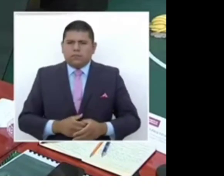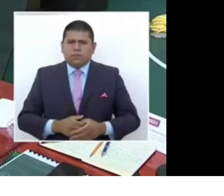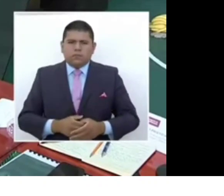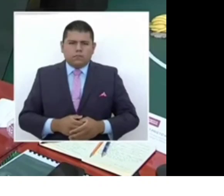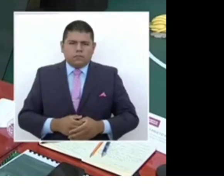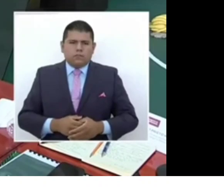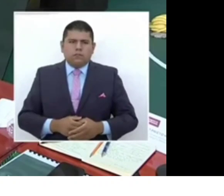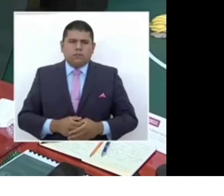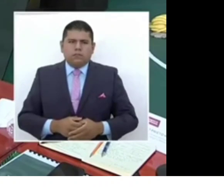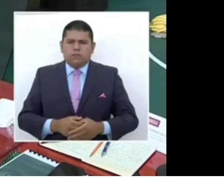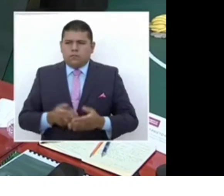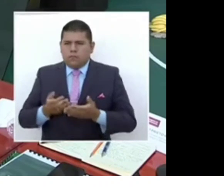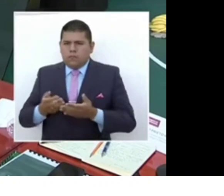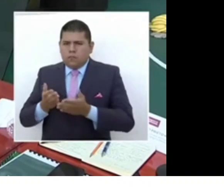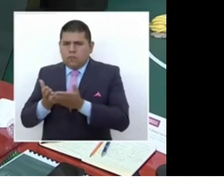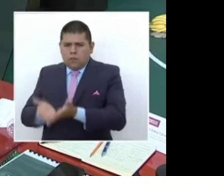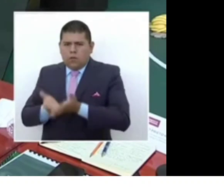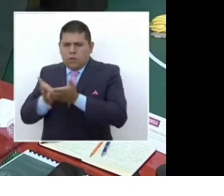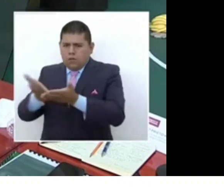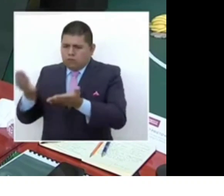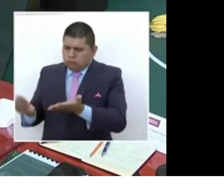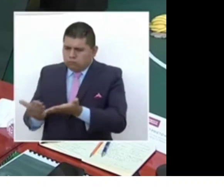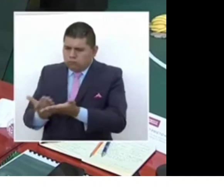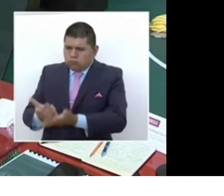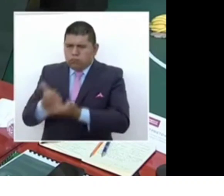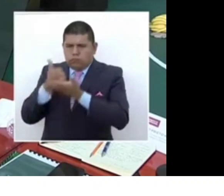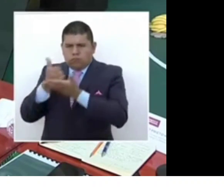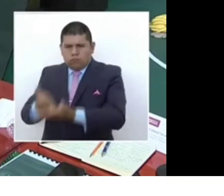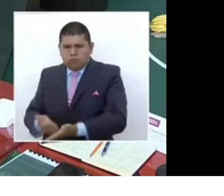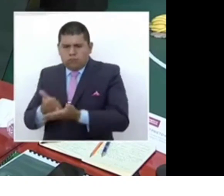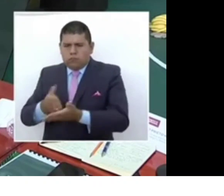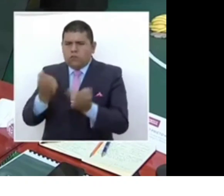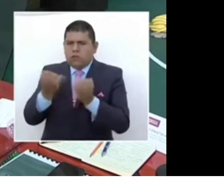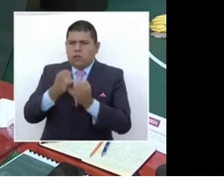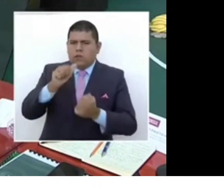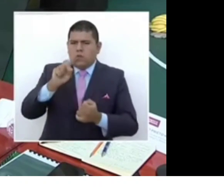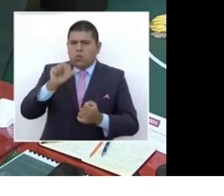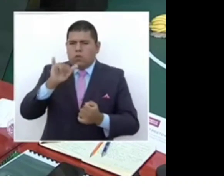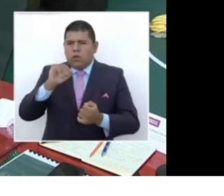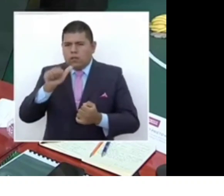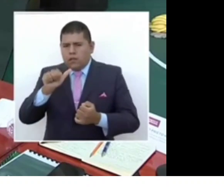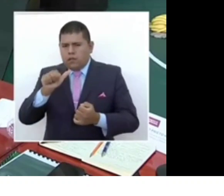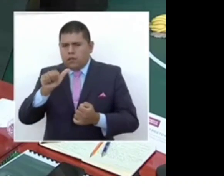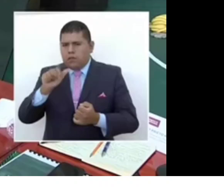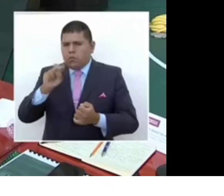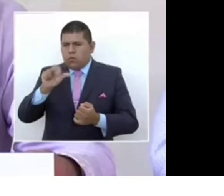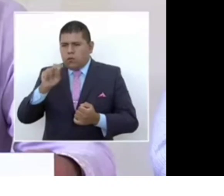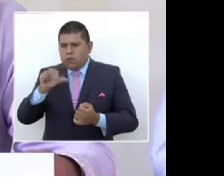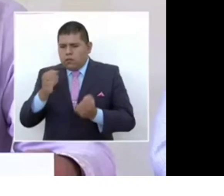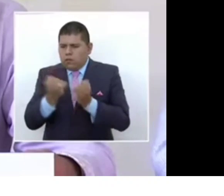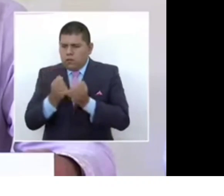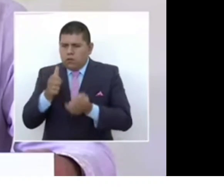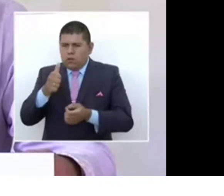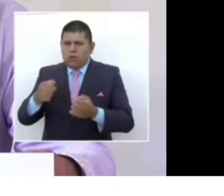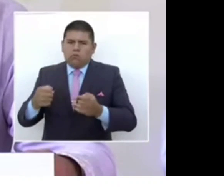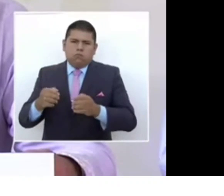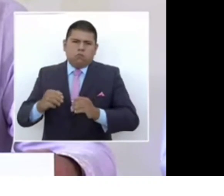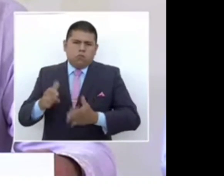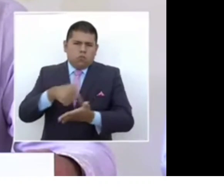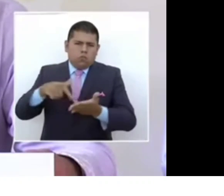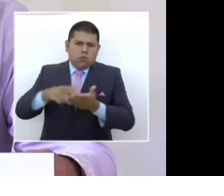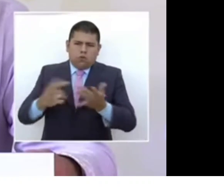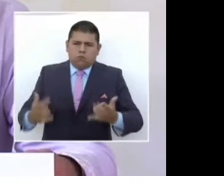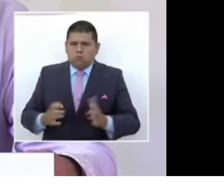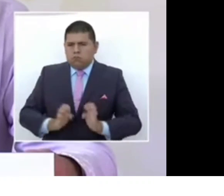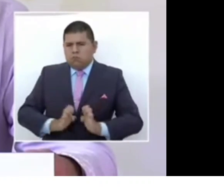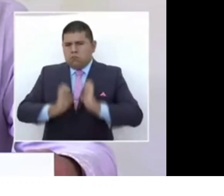mejorar el puerto, la antigua aduana y instalaciones históricas